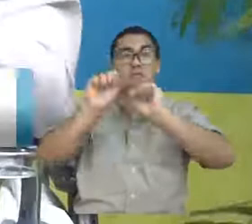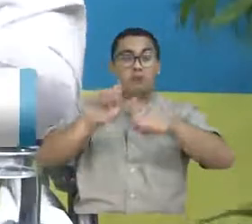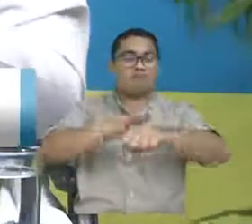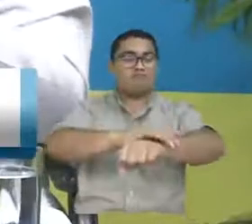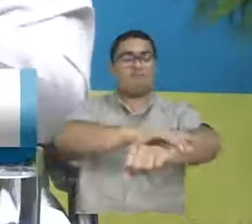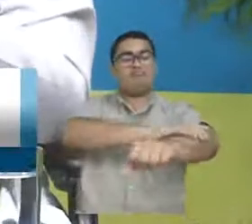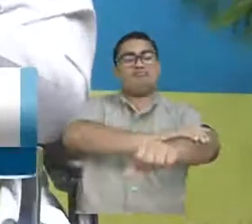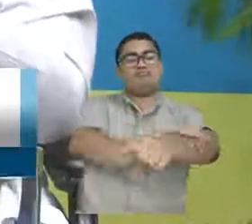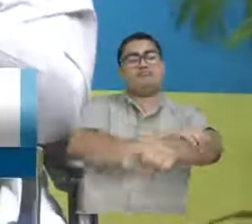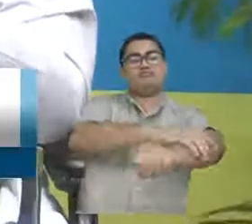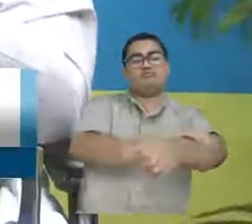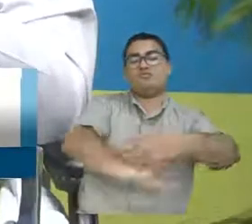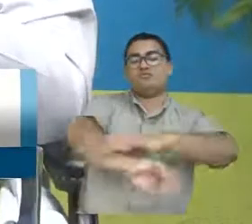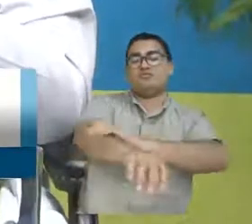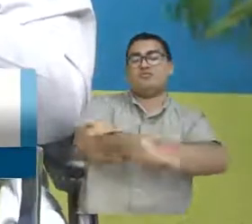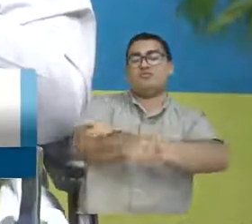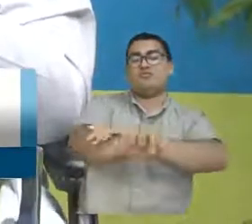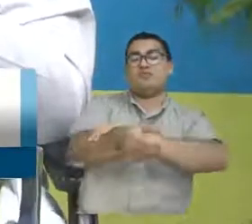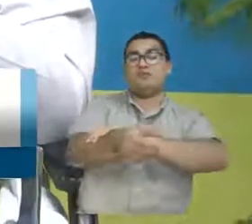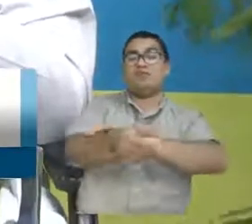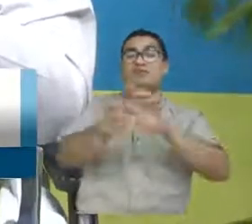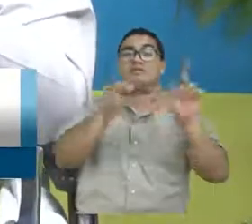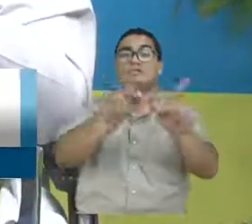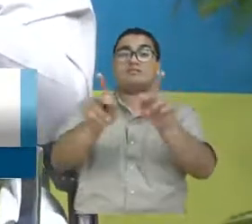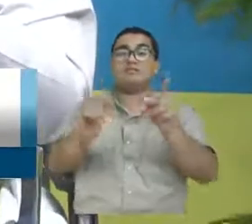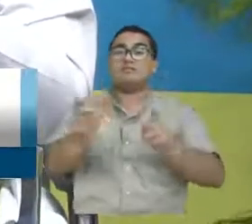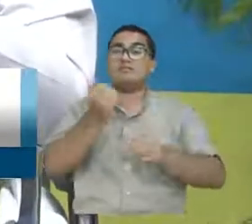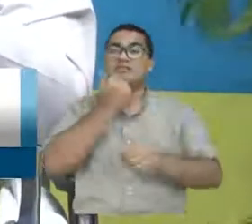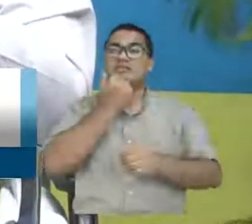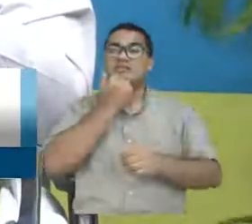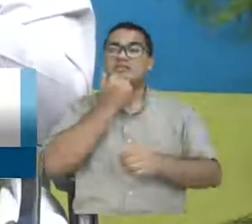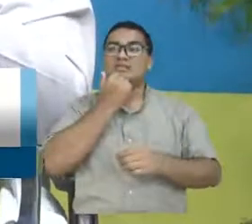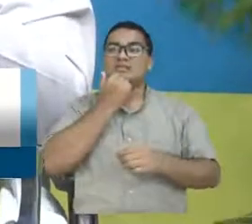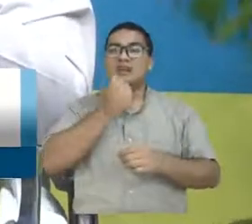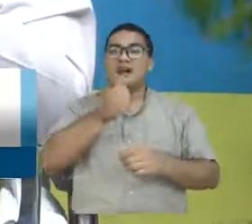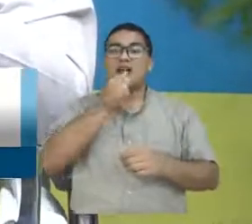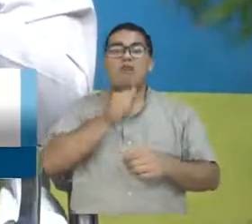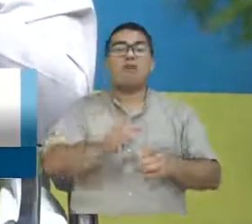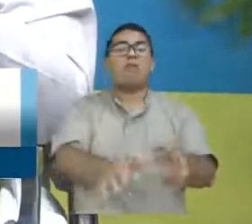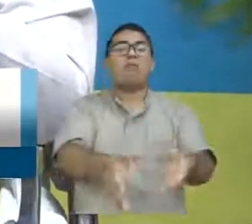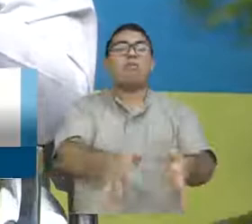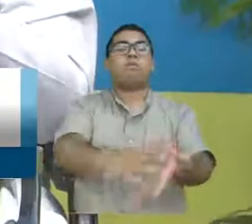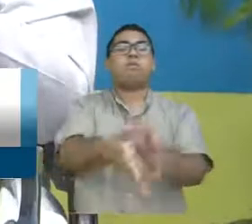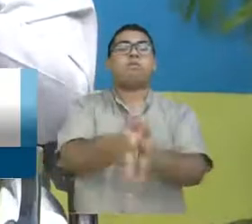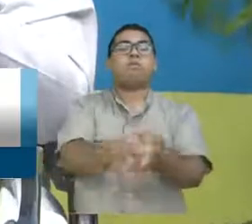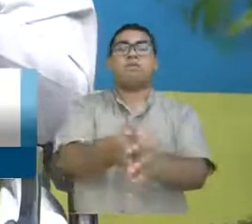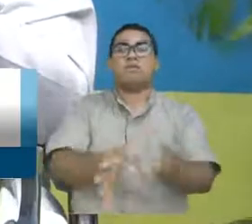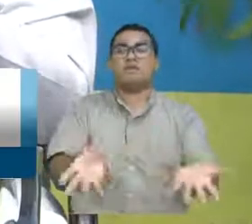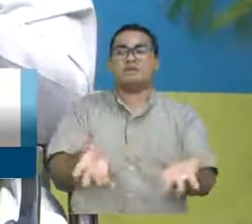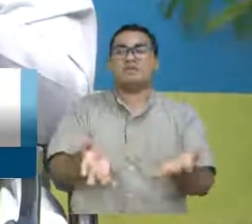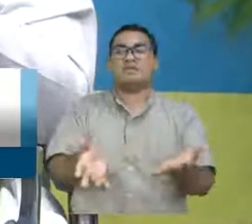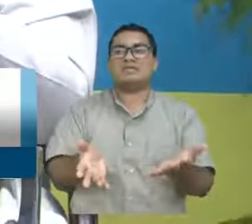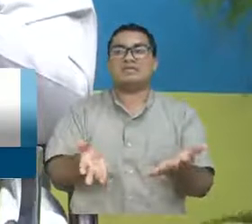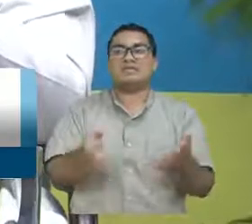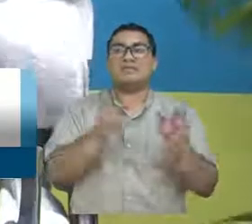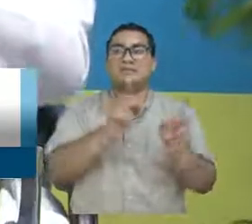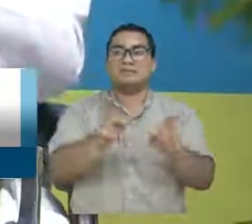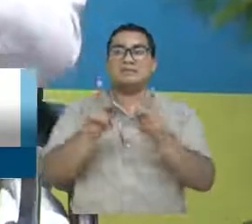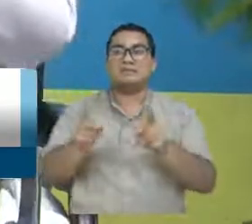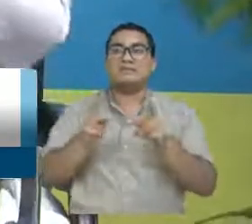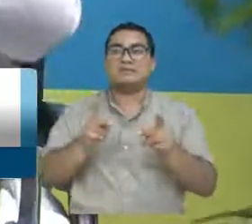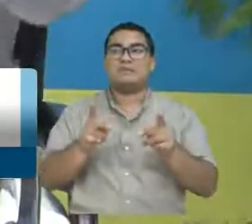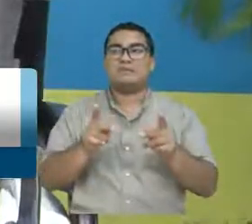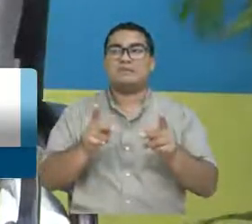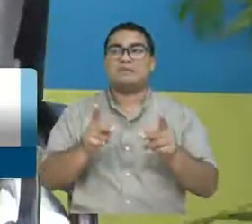codo. ¿Cuál es un error muy común que sucede a la hora de enjuagarnos las manos? Normalmente lo que hace la población es que